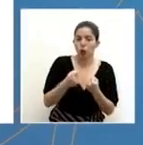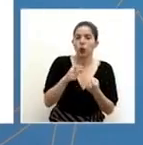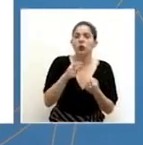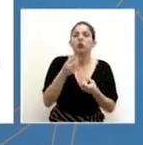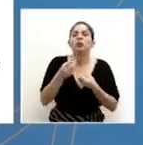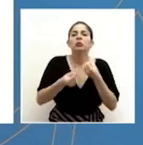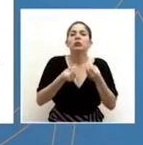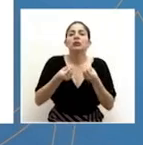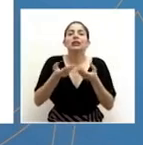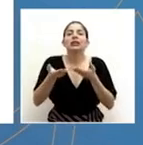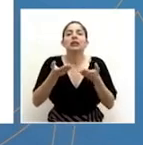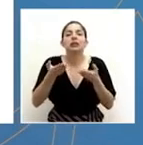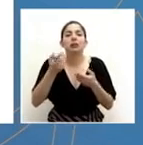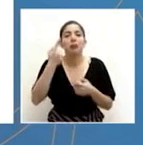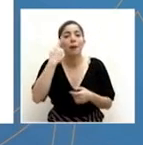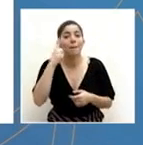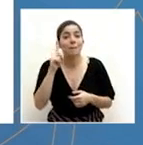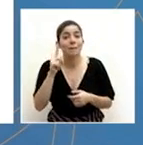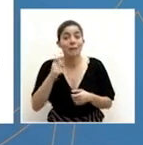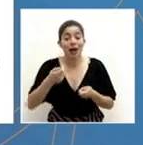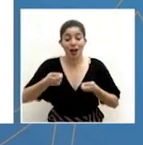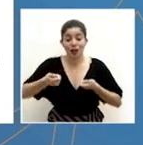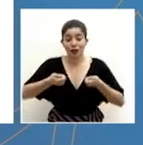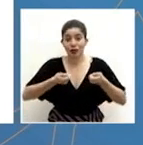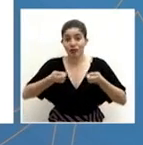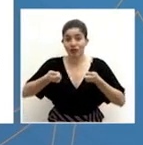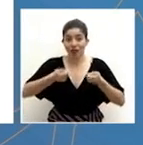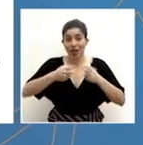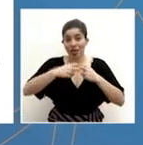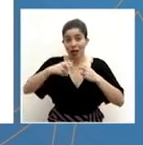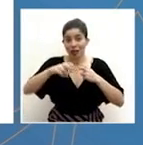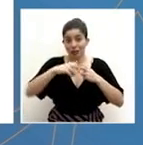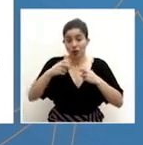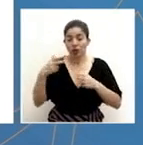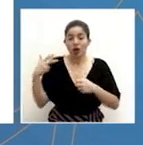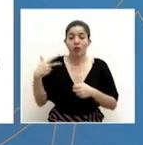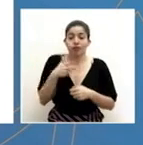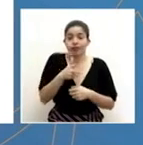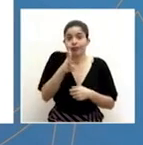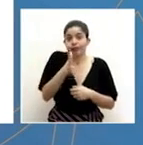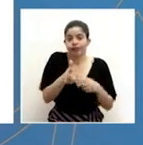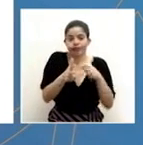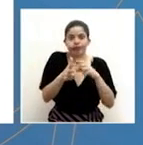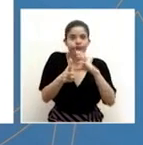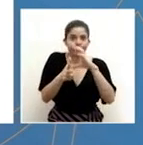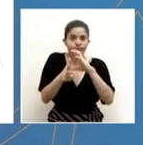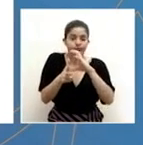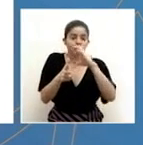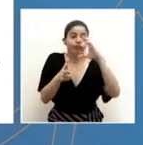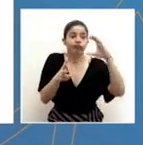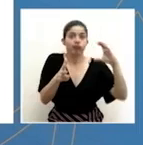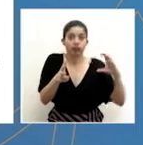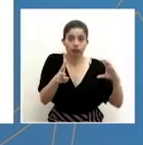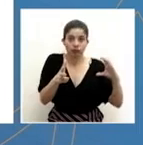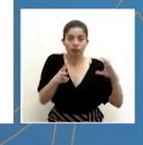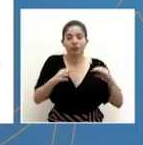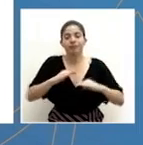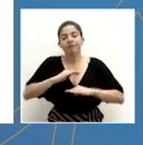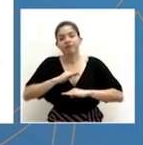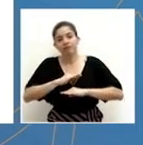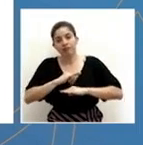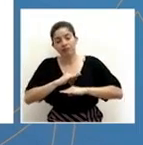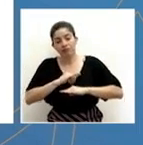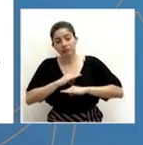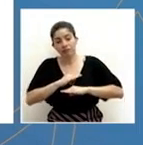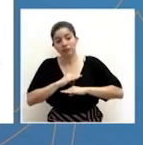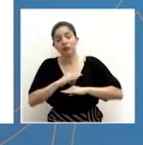Van a servir para que los transportistas lleguen con la carga, descarguen,